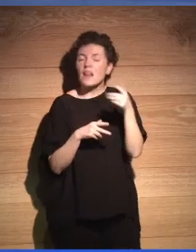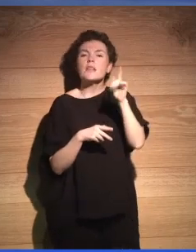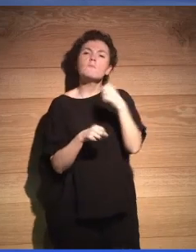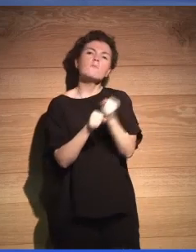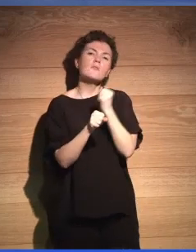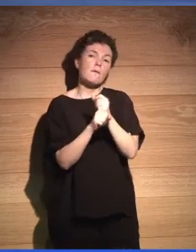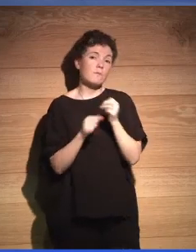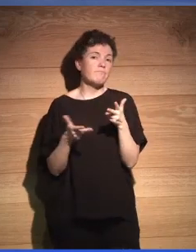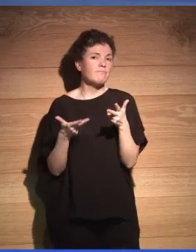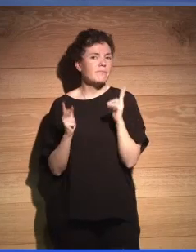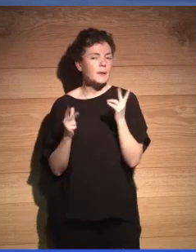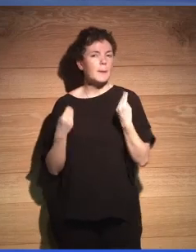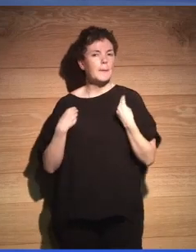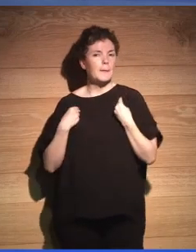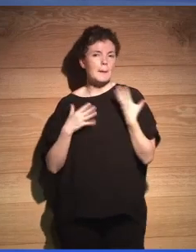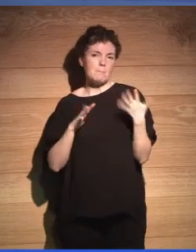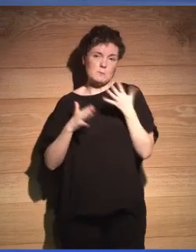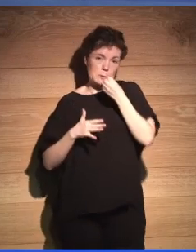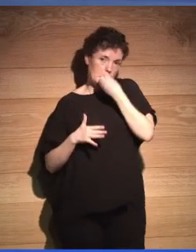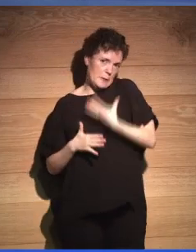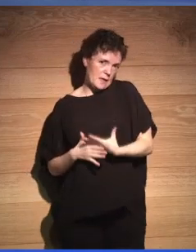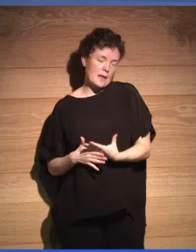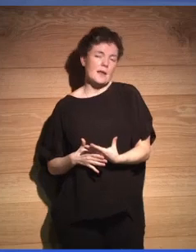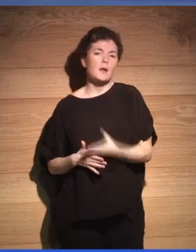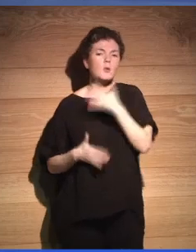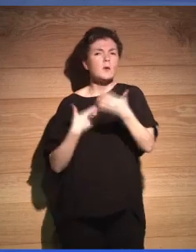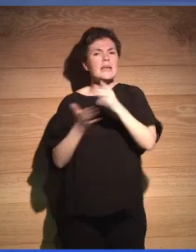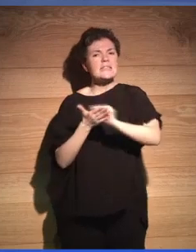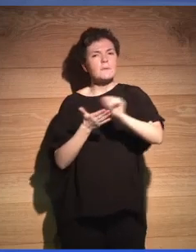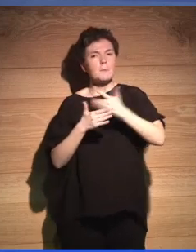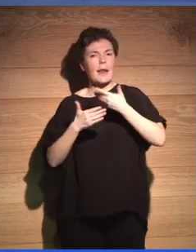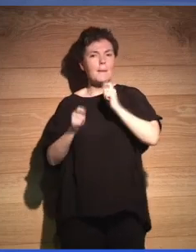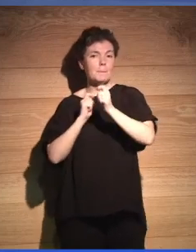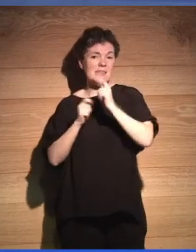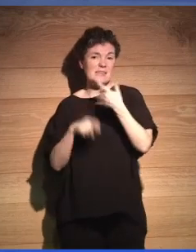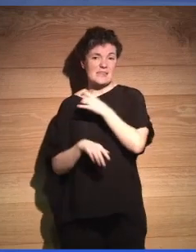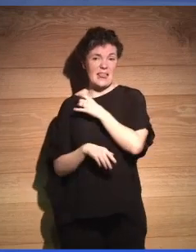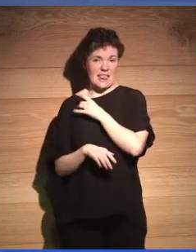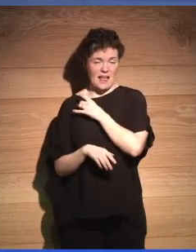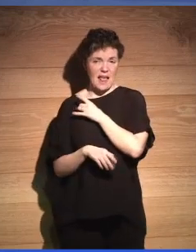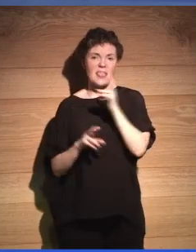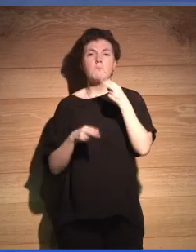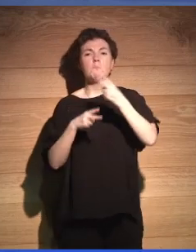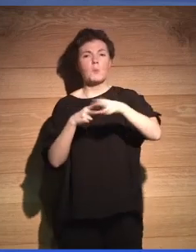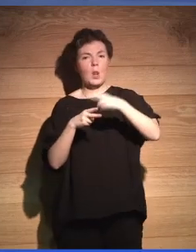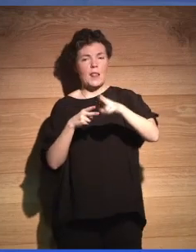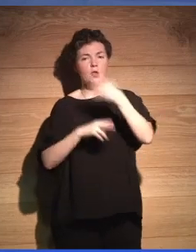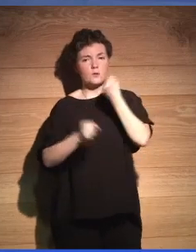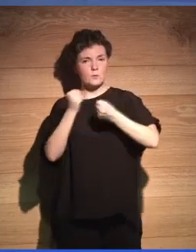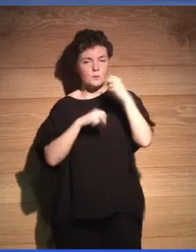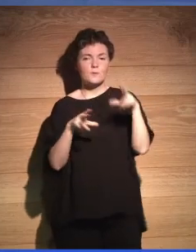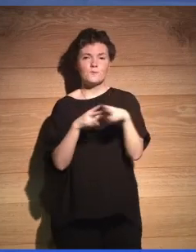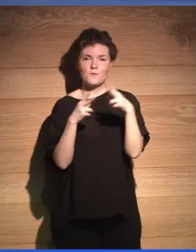que le permitía vivir más o menos bien, porque escribía para la prensa sindical sobre temas políticos,